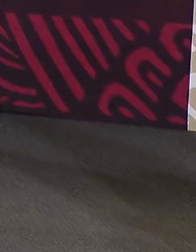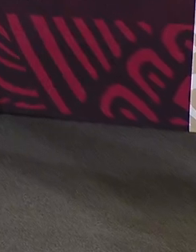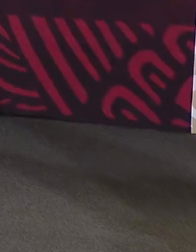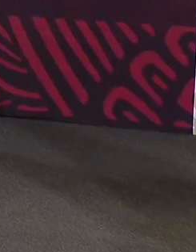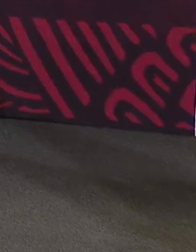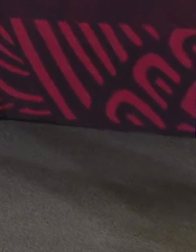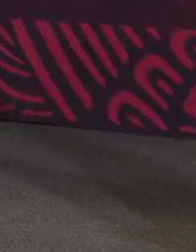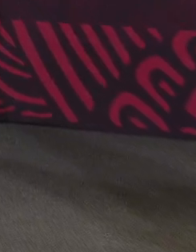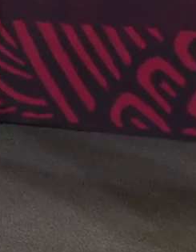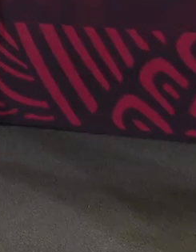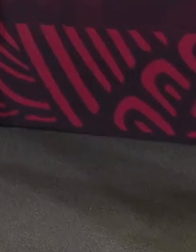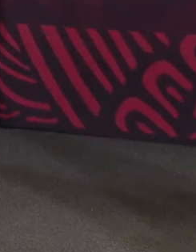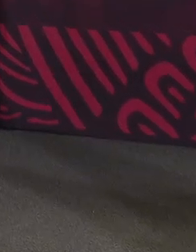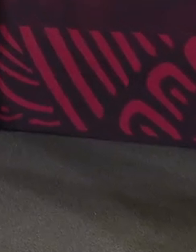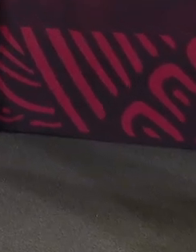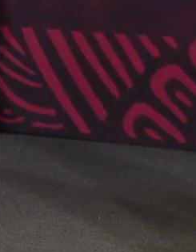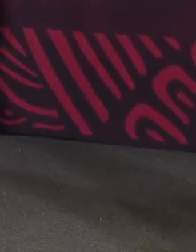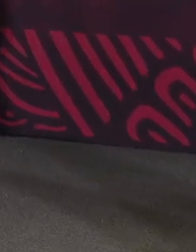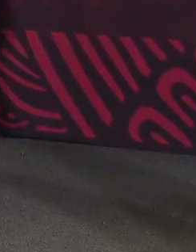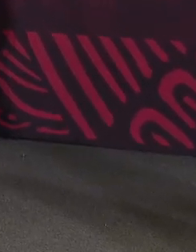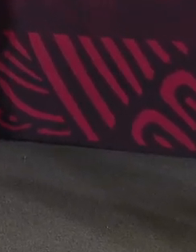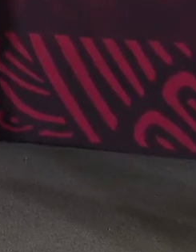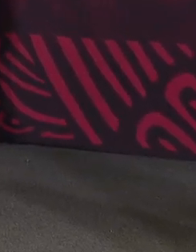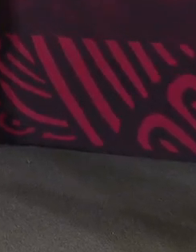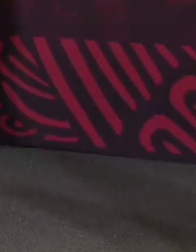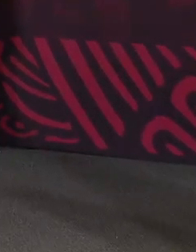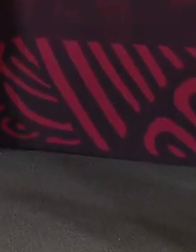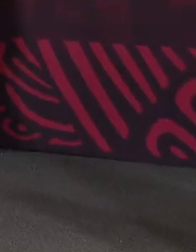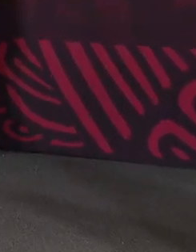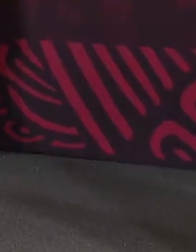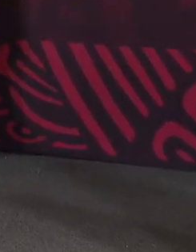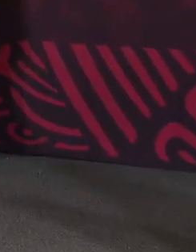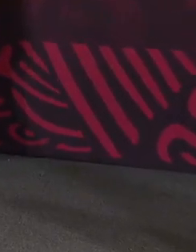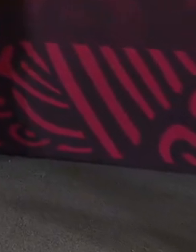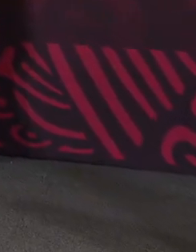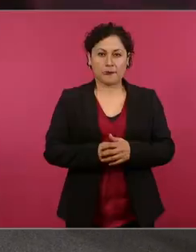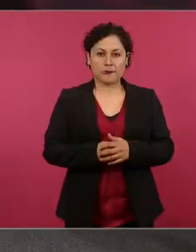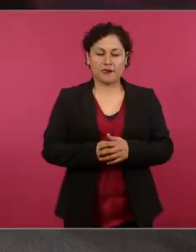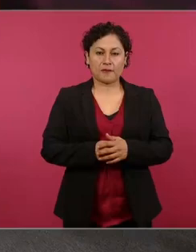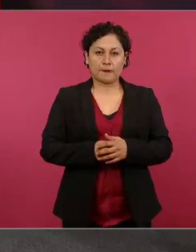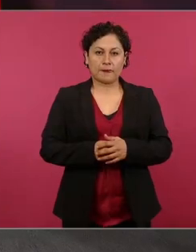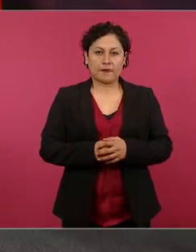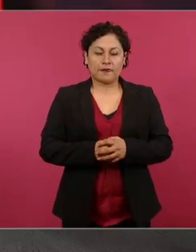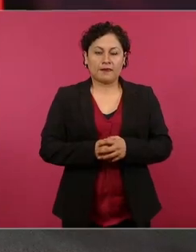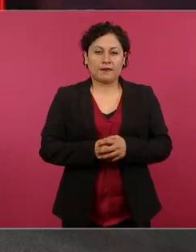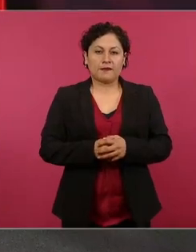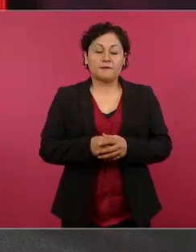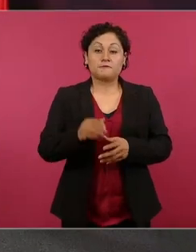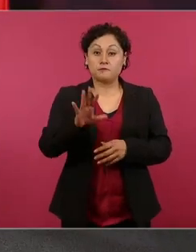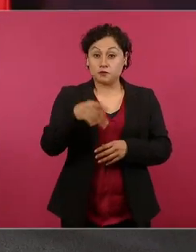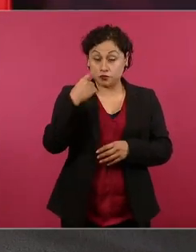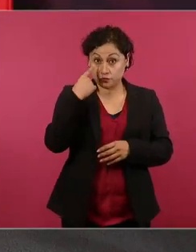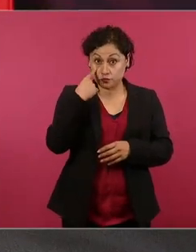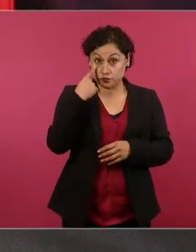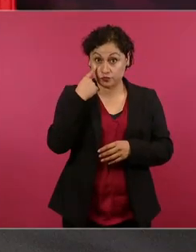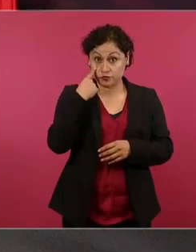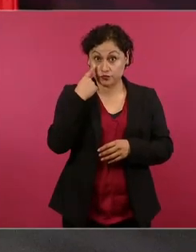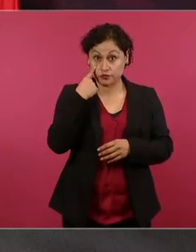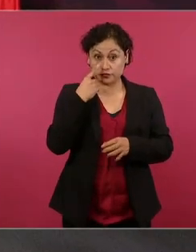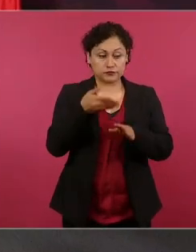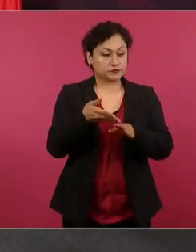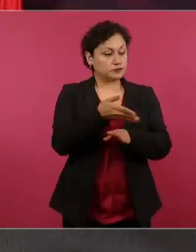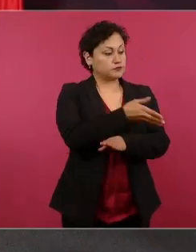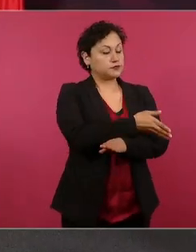No, todos estaban alineados. Fíjese que en la época de don Julio